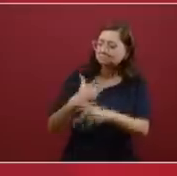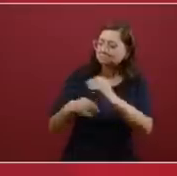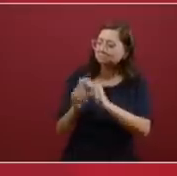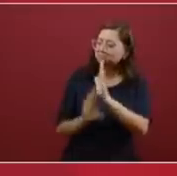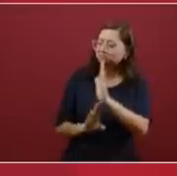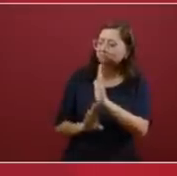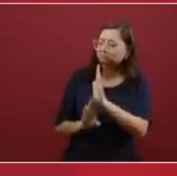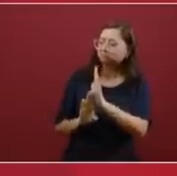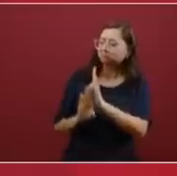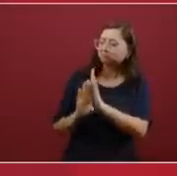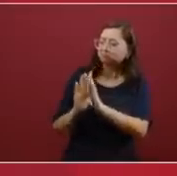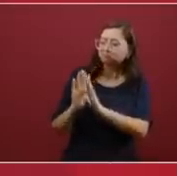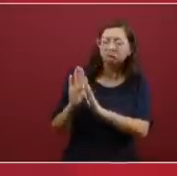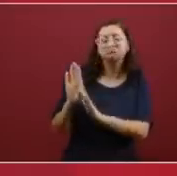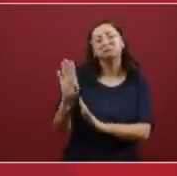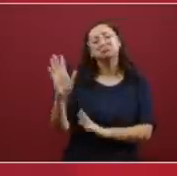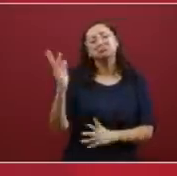y